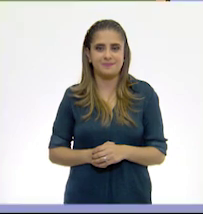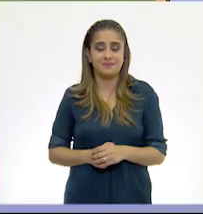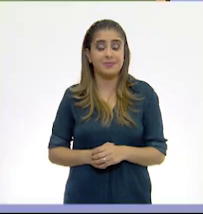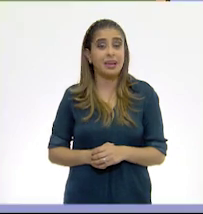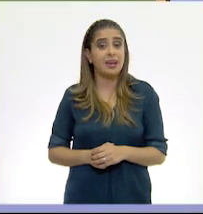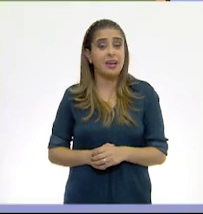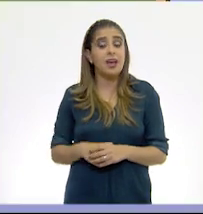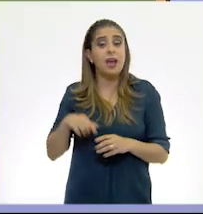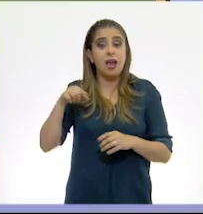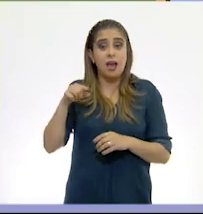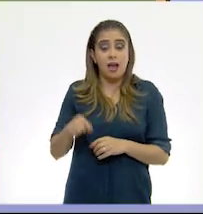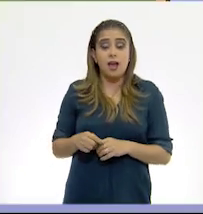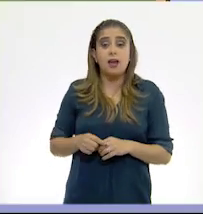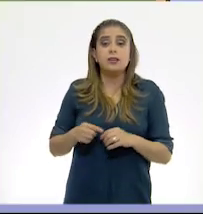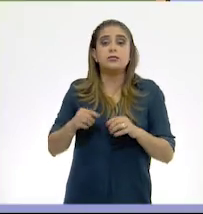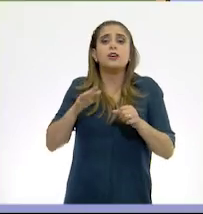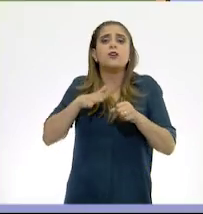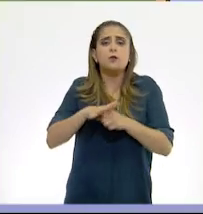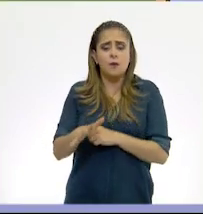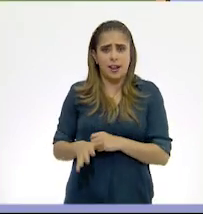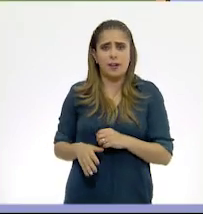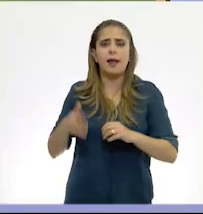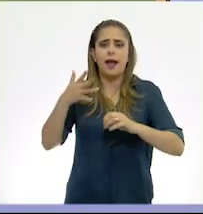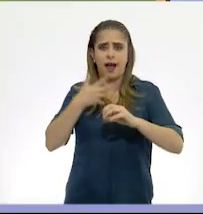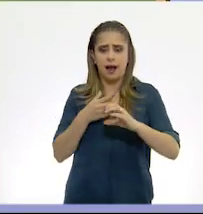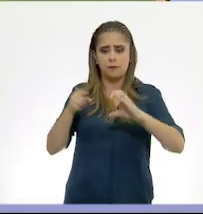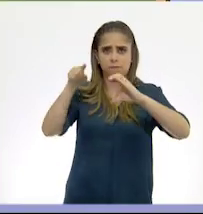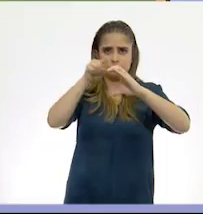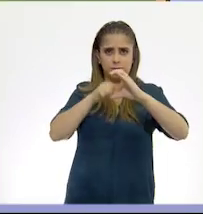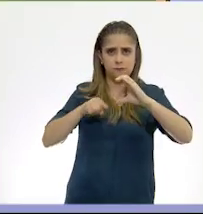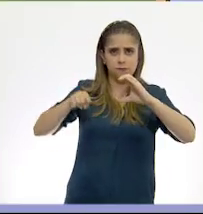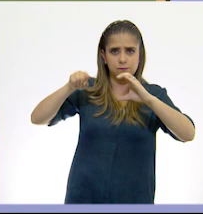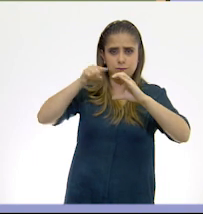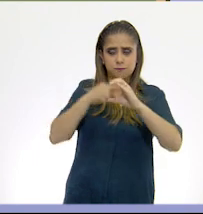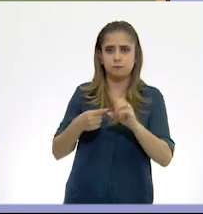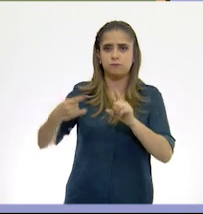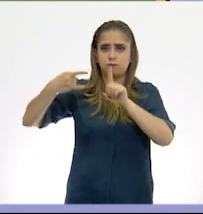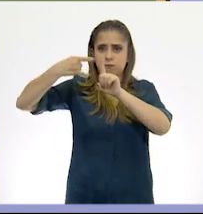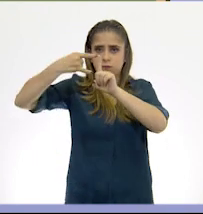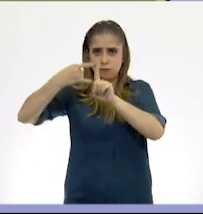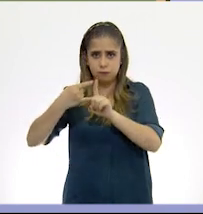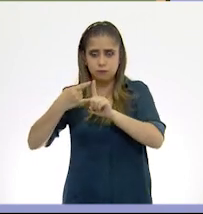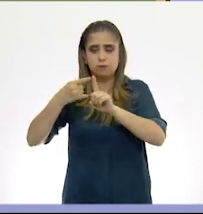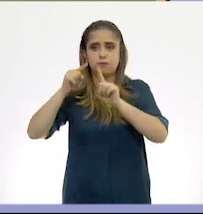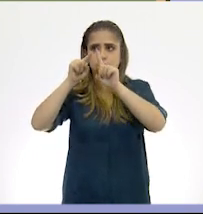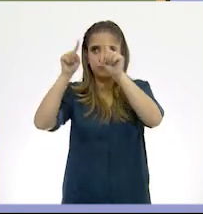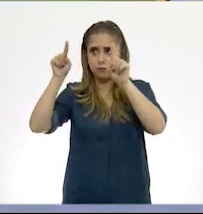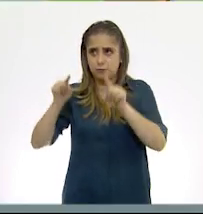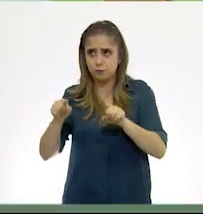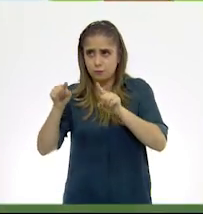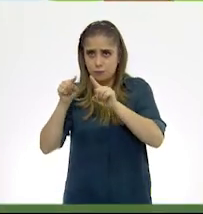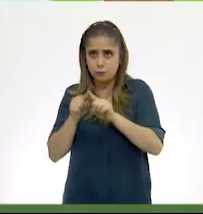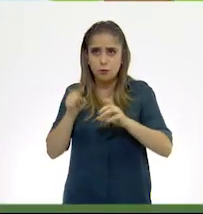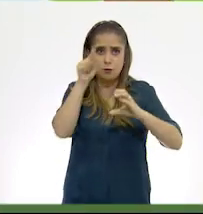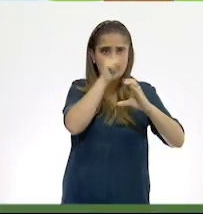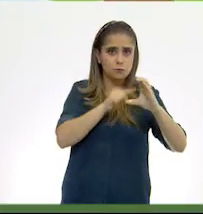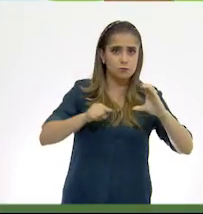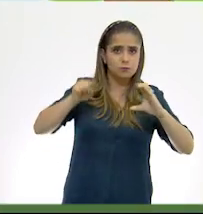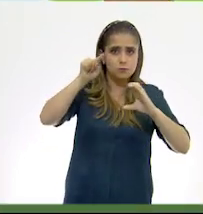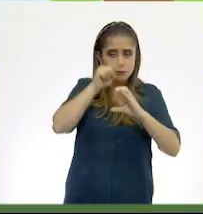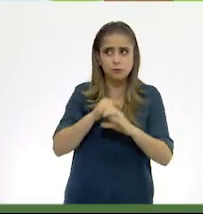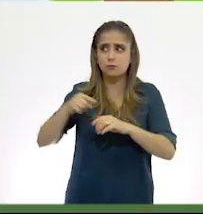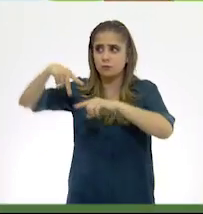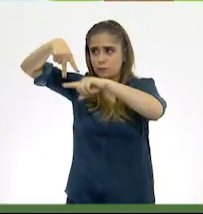Las figuras geométricas son superficies delimitadas por líneas que pueden ser curvas o rectas. Existen